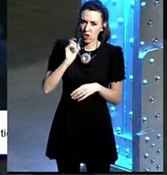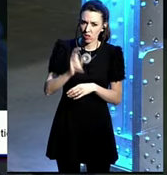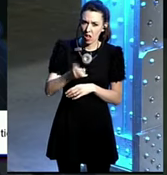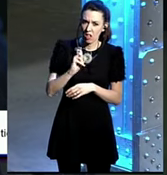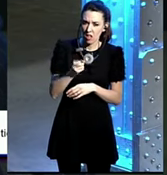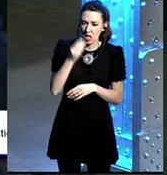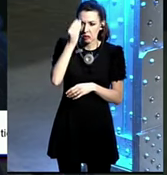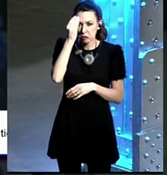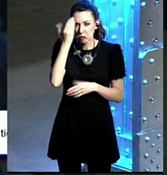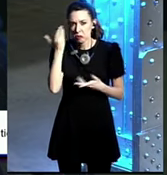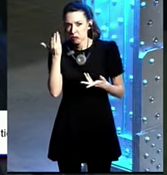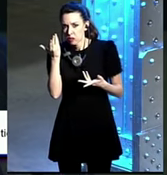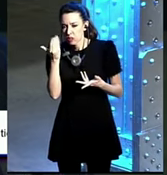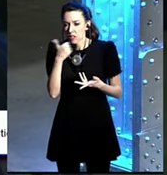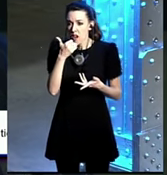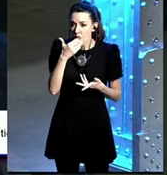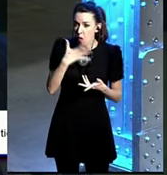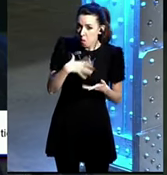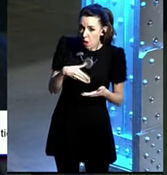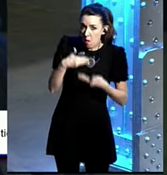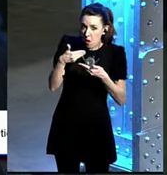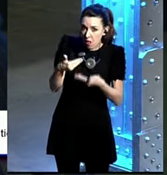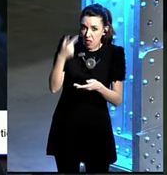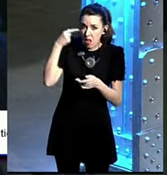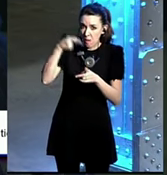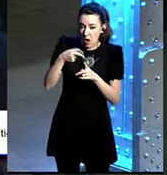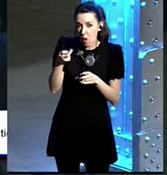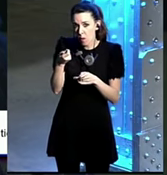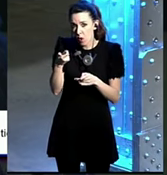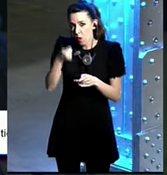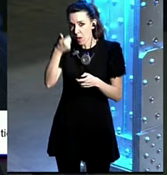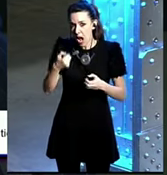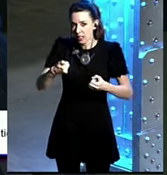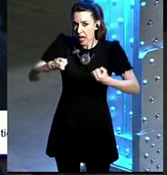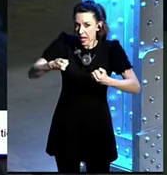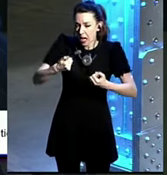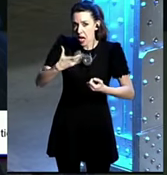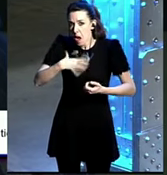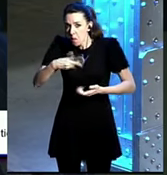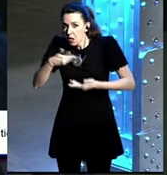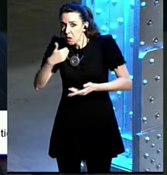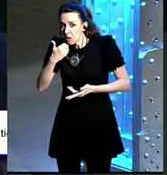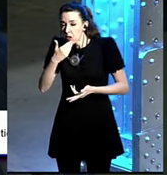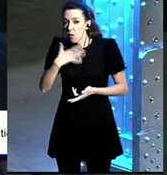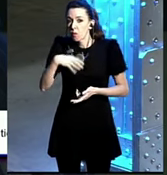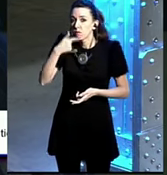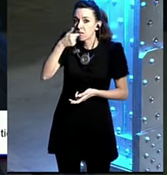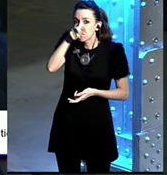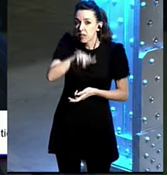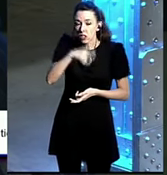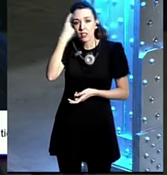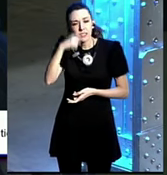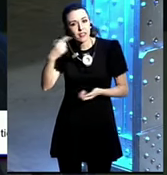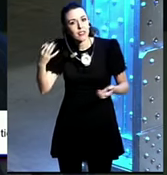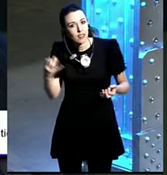Me pregunto si hay algo que podamos hacer para que tengas un poquito más de energía. O quizá le podríamos decir a una persona: